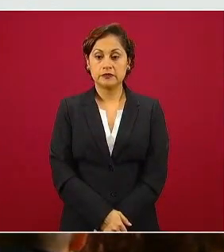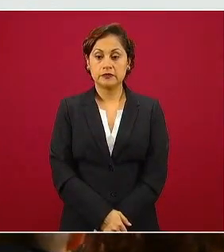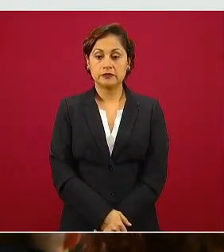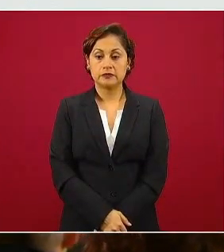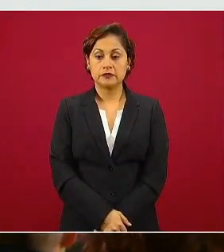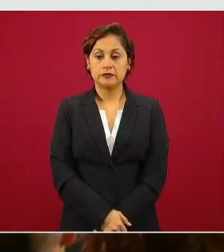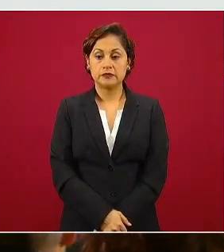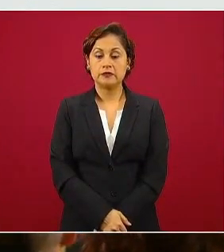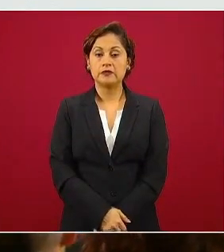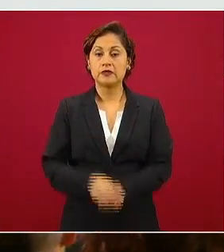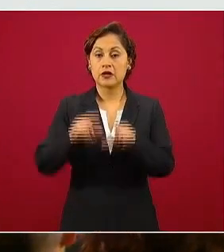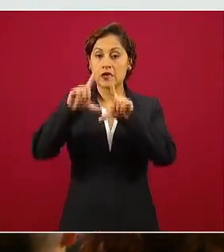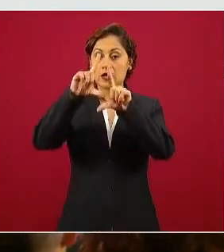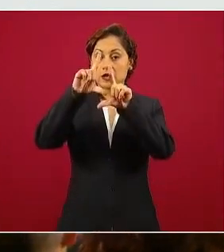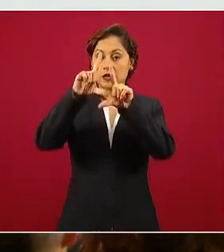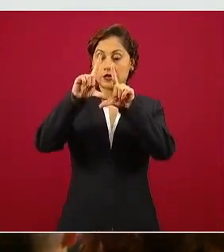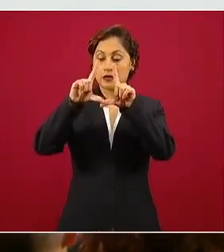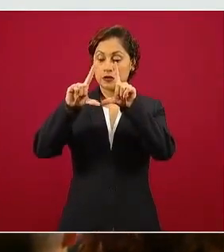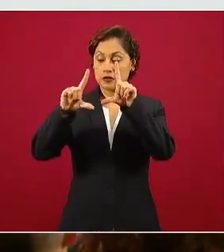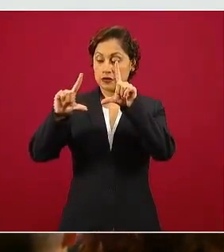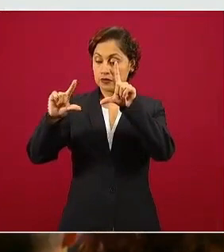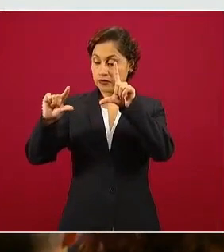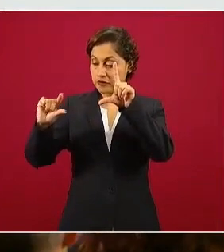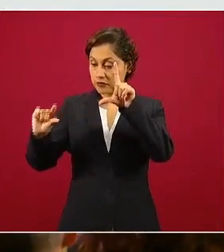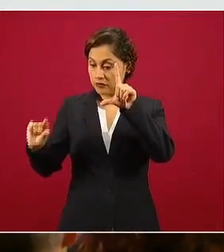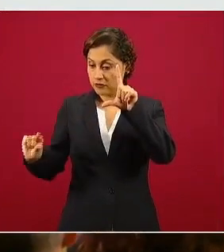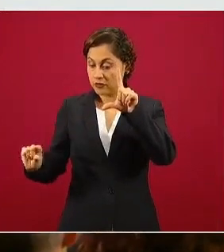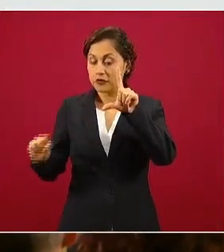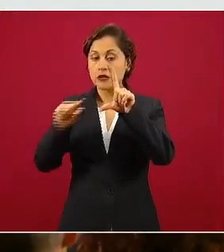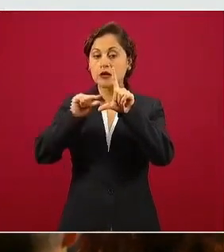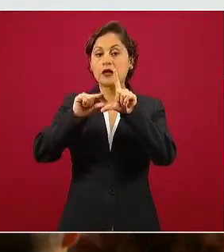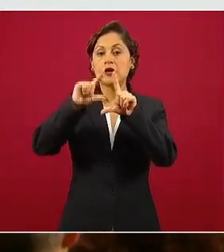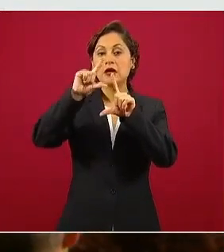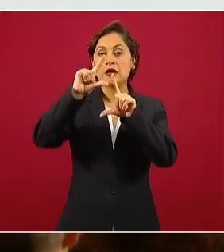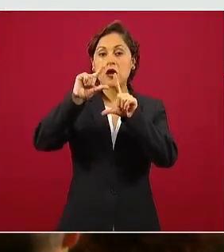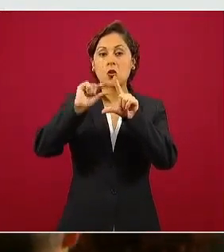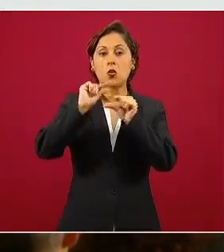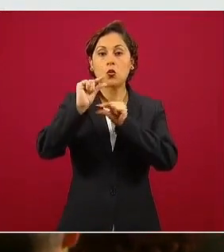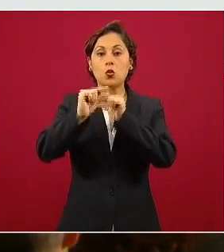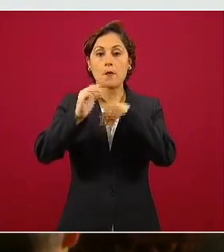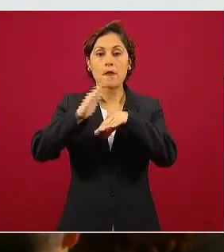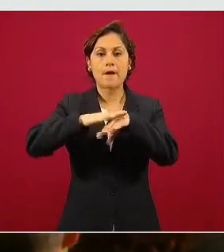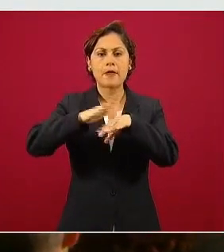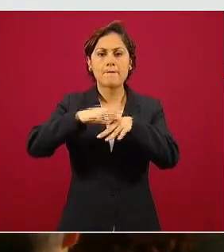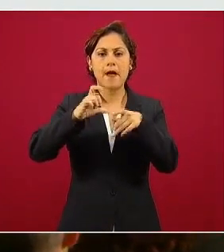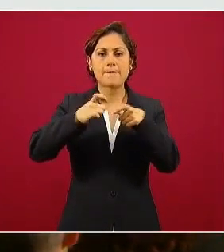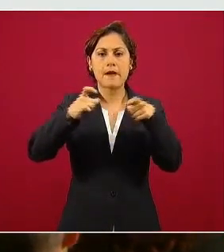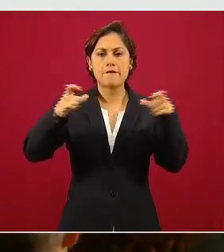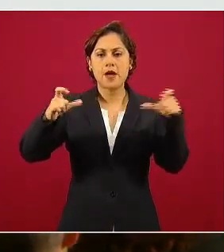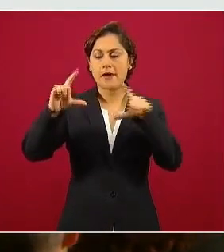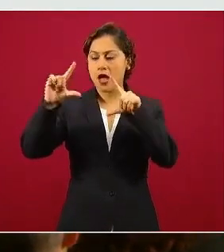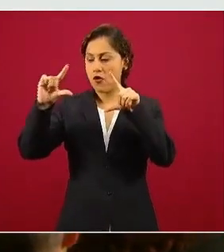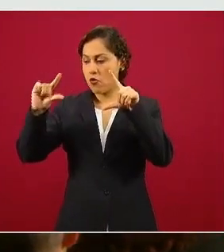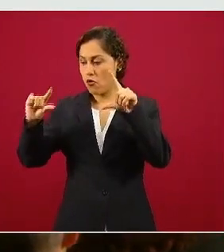Y estos son los que están disminuyendo. Entonces Morelos está en 0.